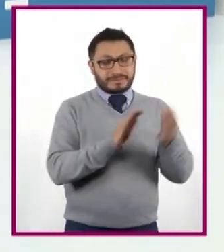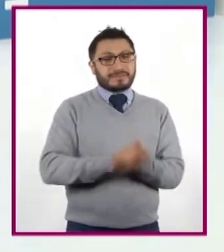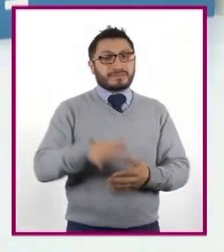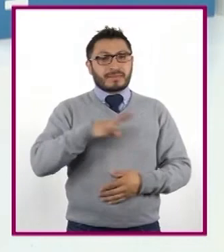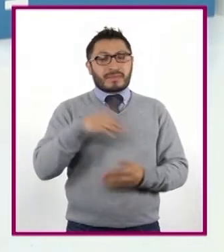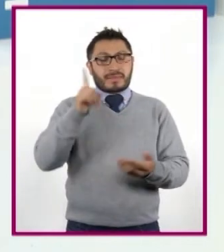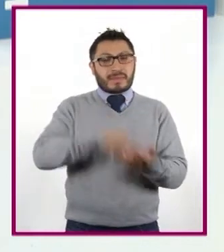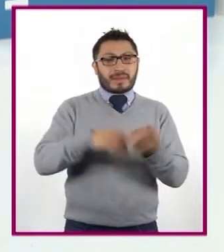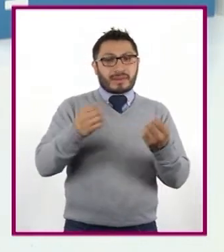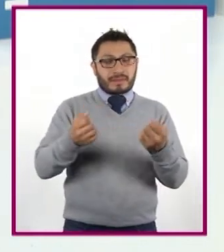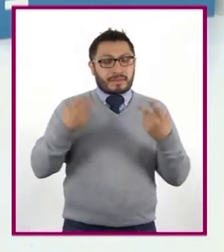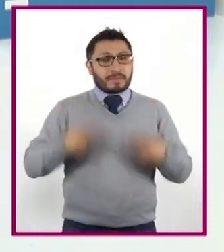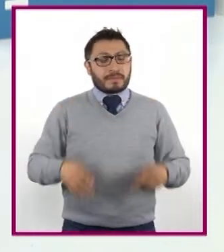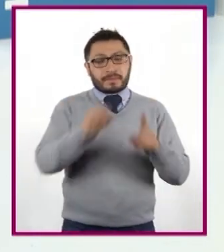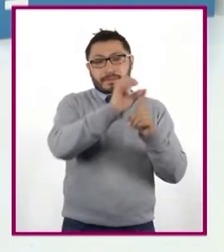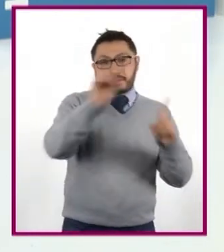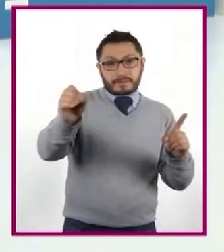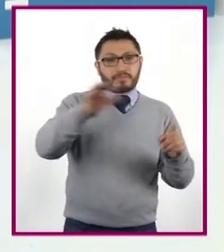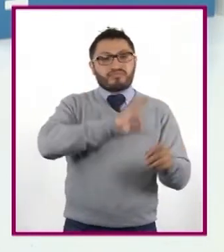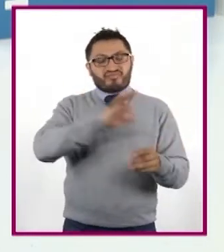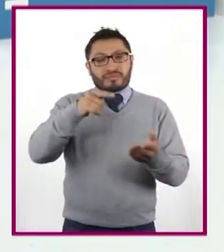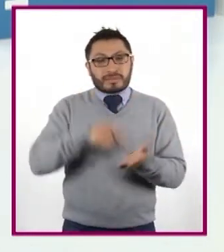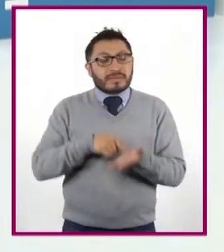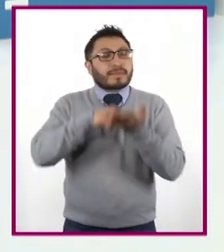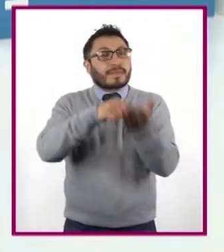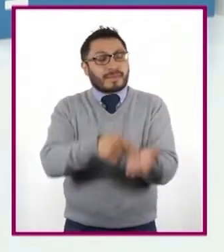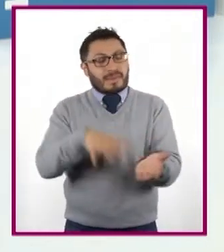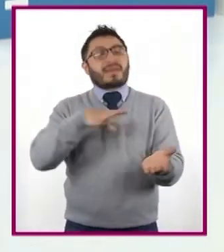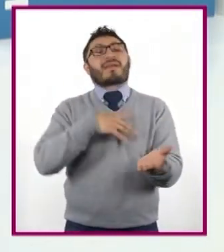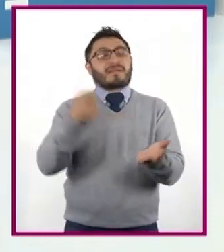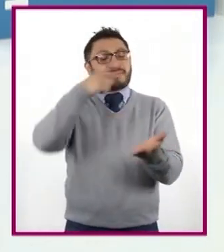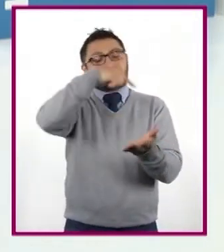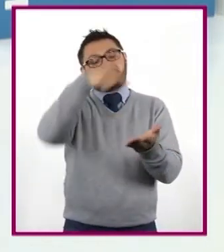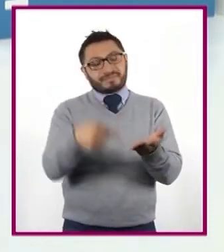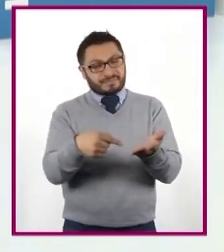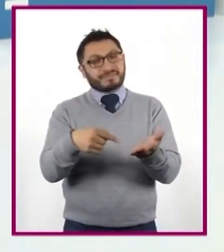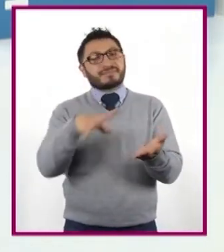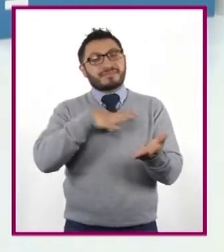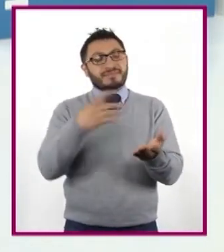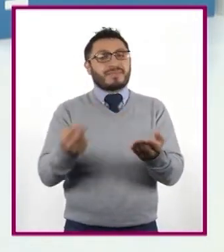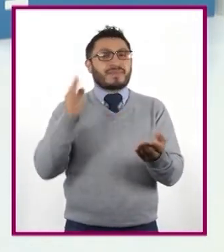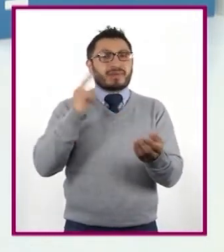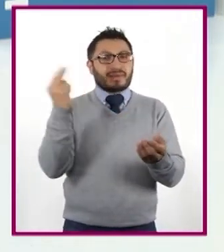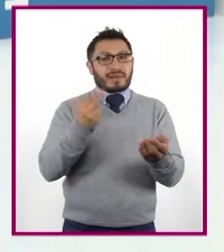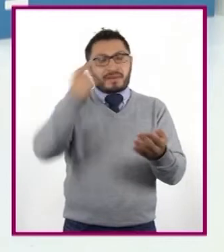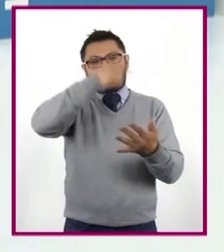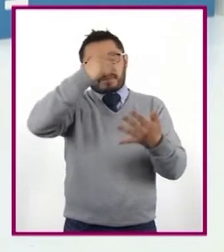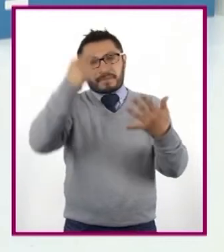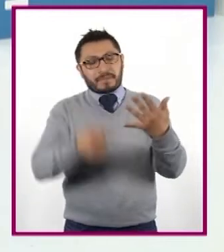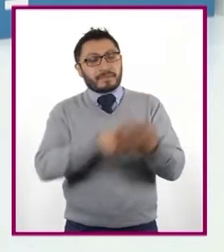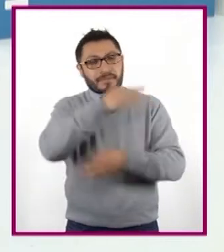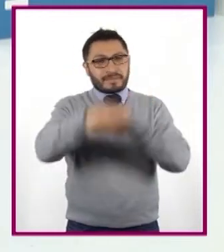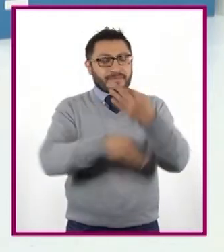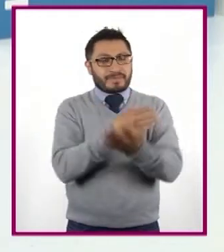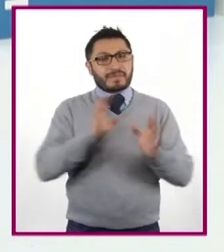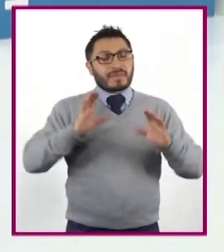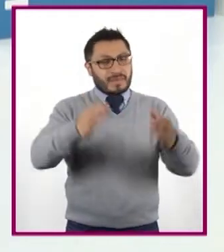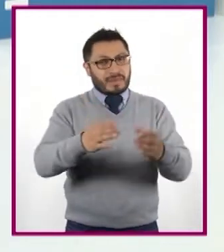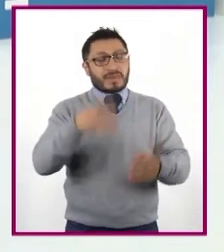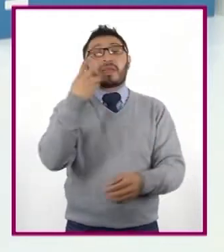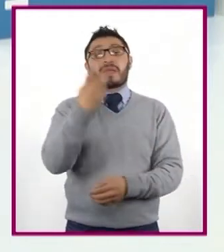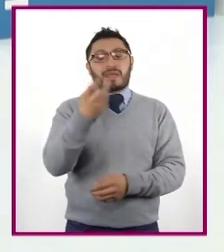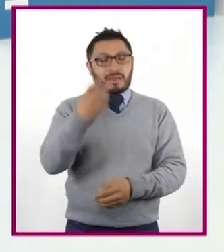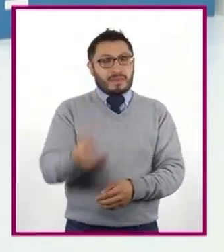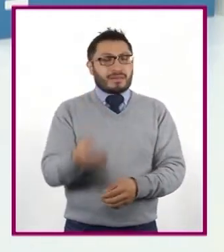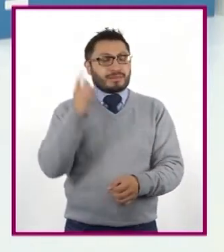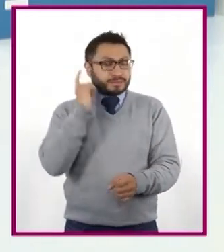la ciudadanía, podría presentar propuestas que incluyan o engloben las necesidades de todas y todos. Por ello,